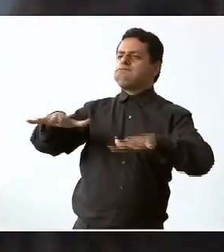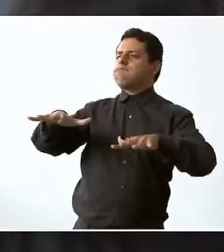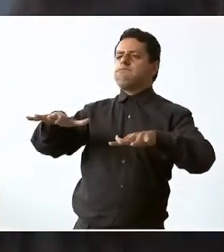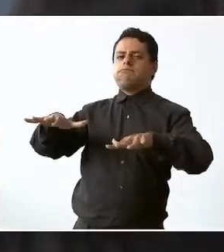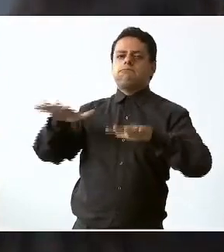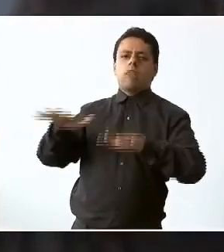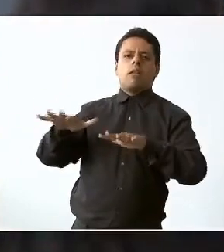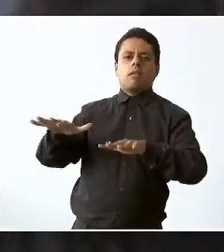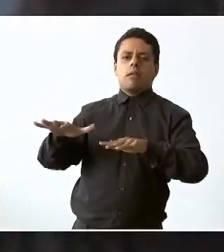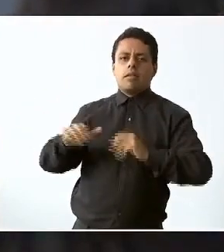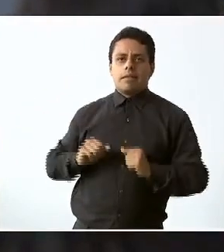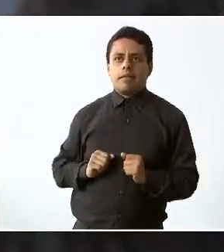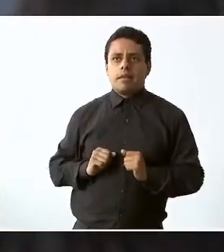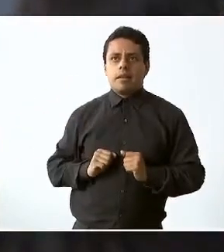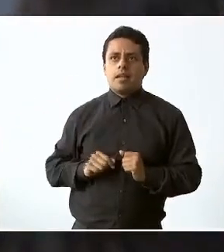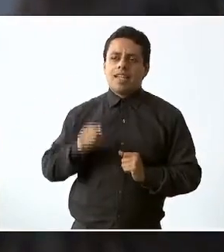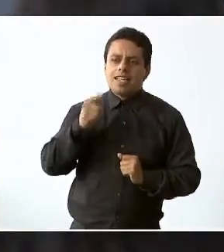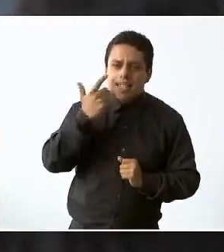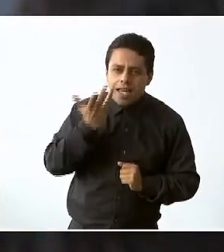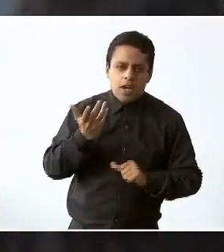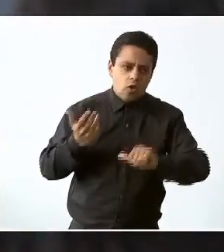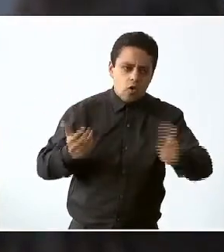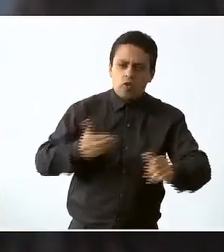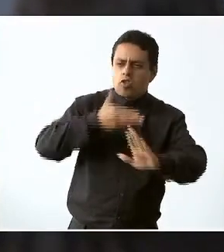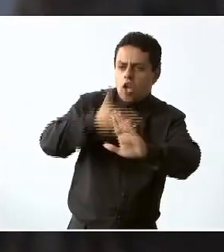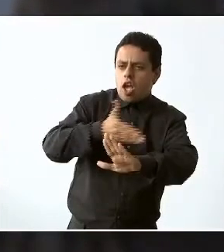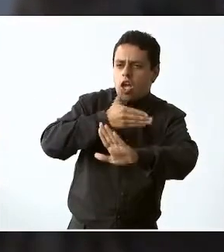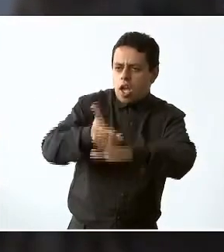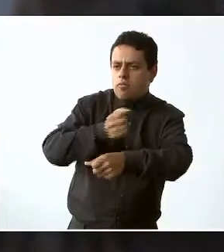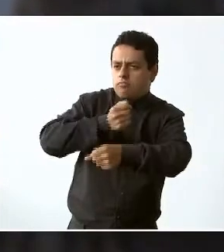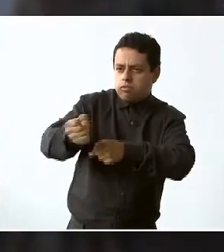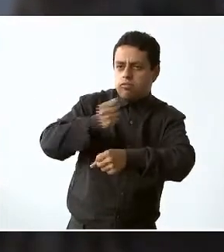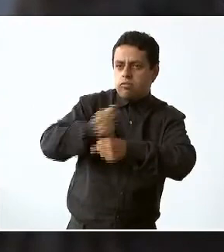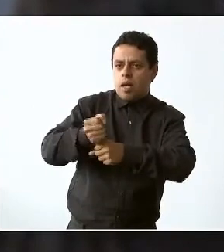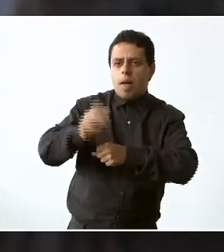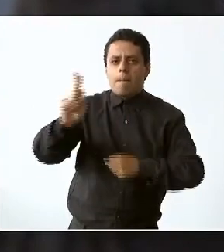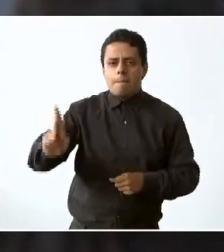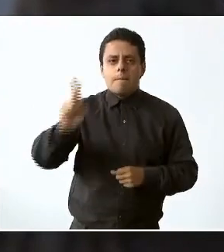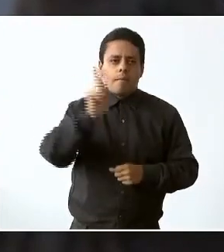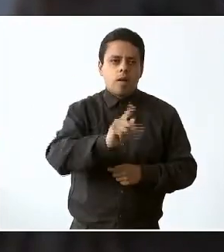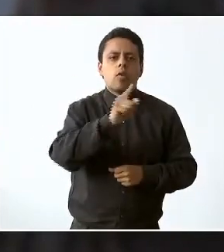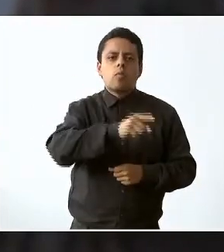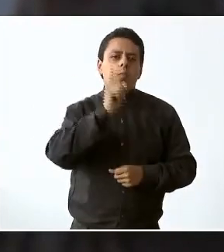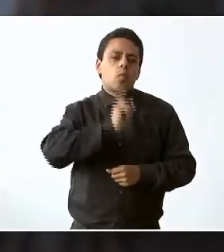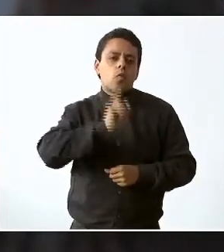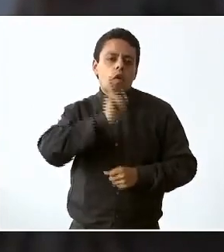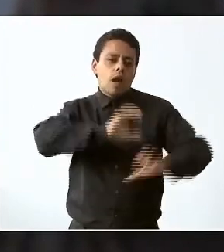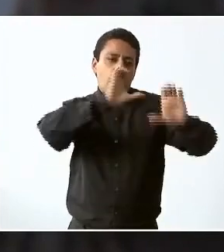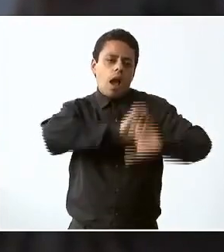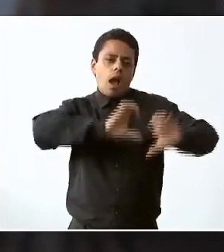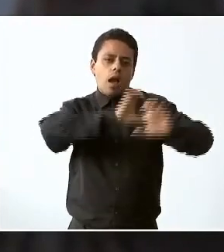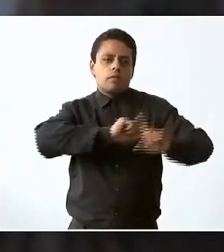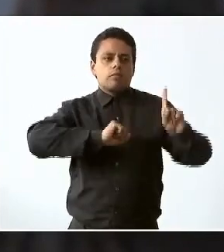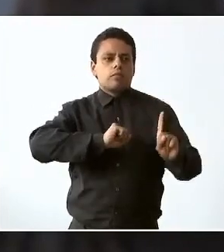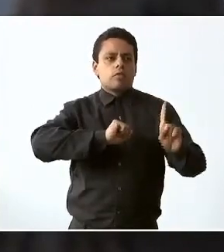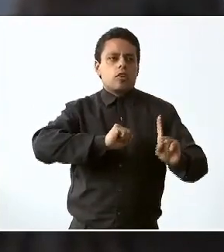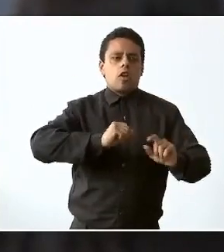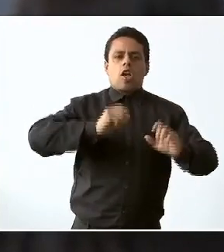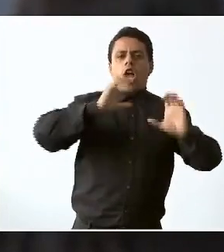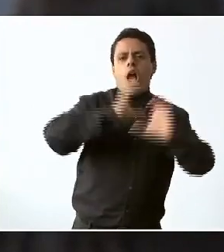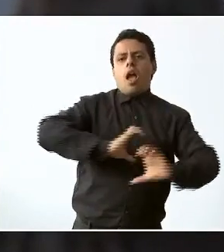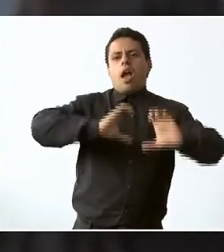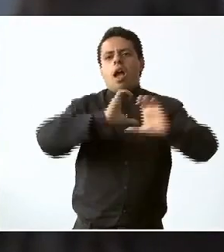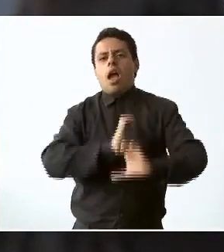Quieren morir tu ánima y tu estilo, cual muriendo se van las cantadoras que en las ferias, con el bravio pecho empitonando